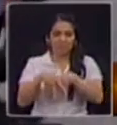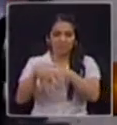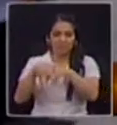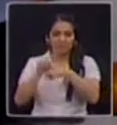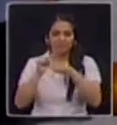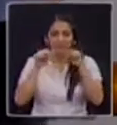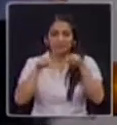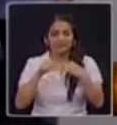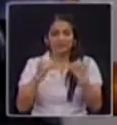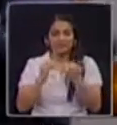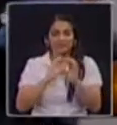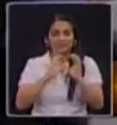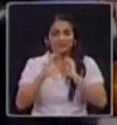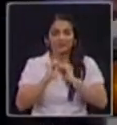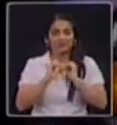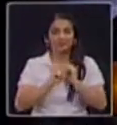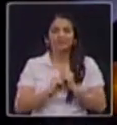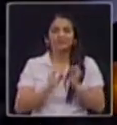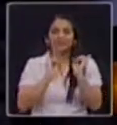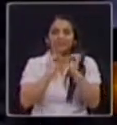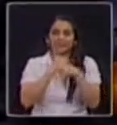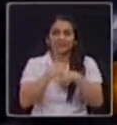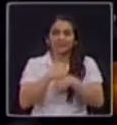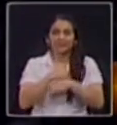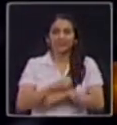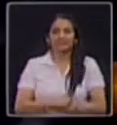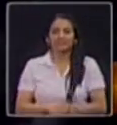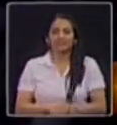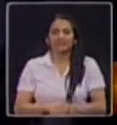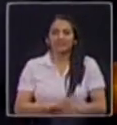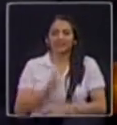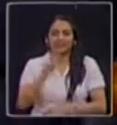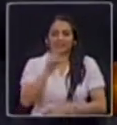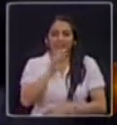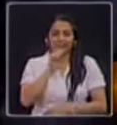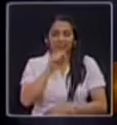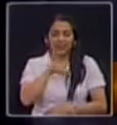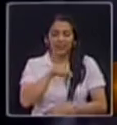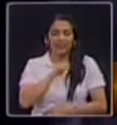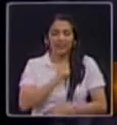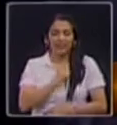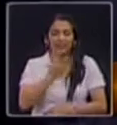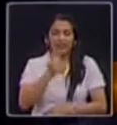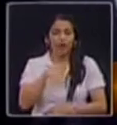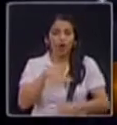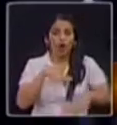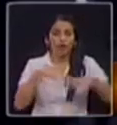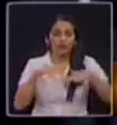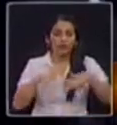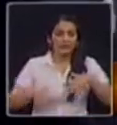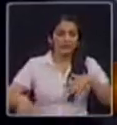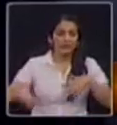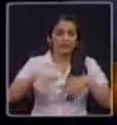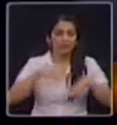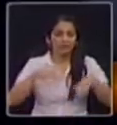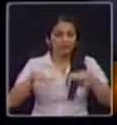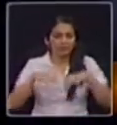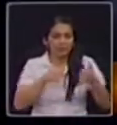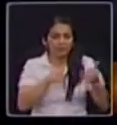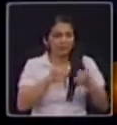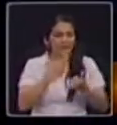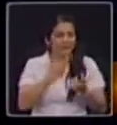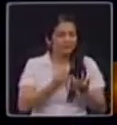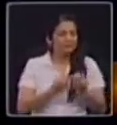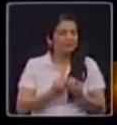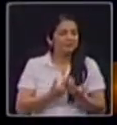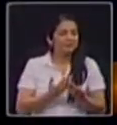ingeniero Henry Calle. Él es coordinador de la Zona 6 del Ministerio de Educación. Ingeniero, la participación es masiva de los estudiantes. Sí,